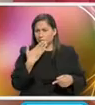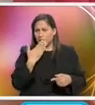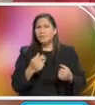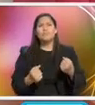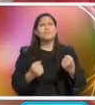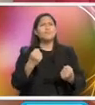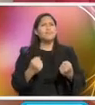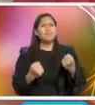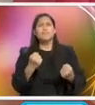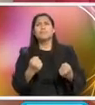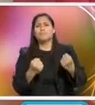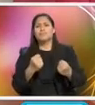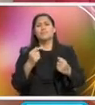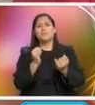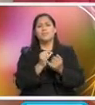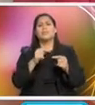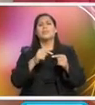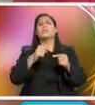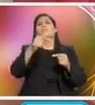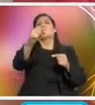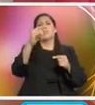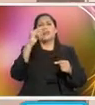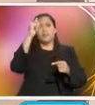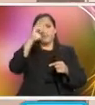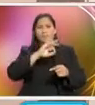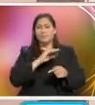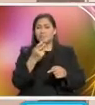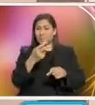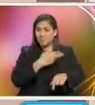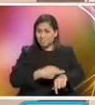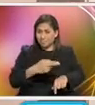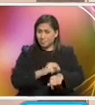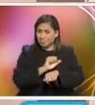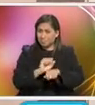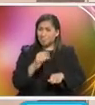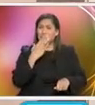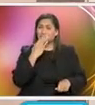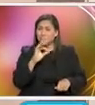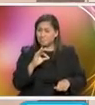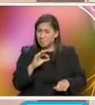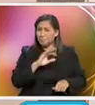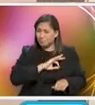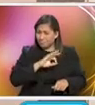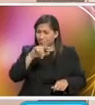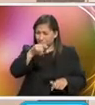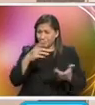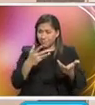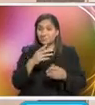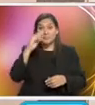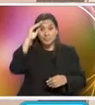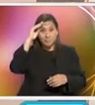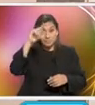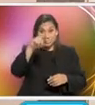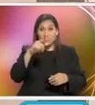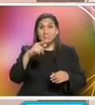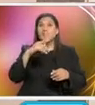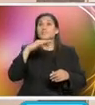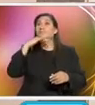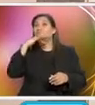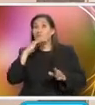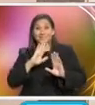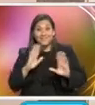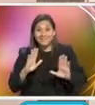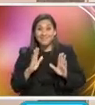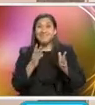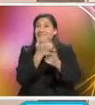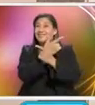relación eficiencia-distancia. Y son realmente medidas tan sencillas que podemos llevar a cabo. Y señores, yo les digo de verdad, sí, se acabó la contingencia ambiental,